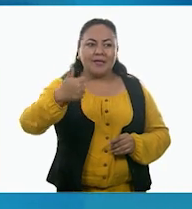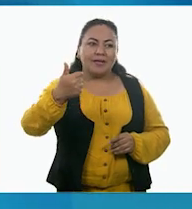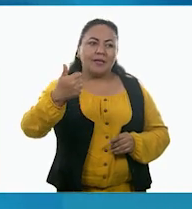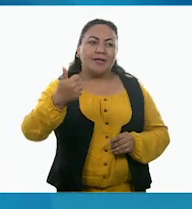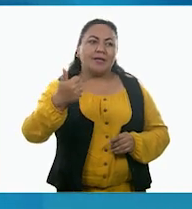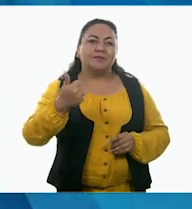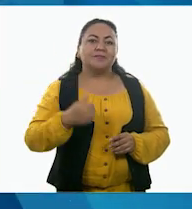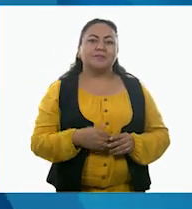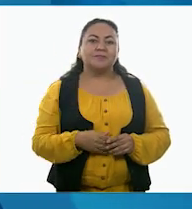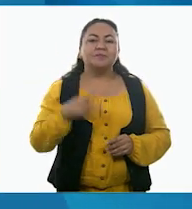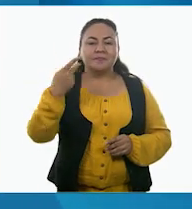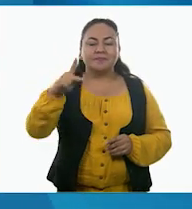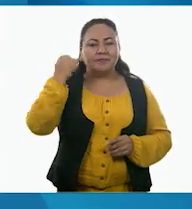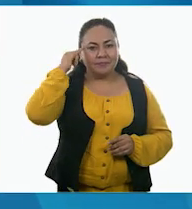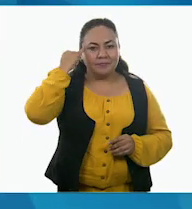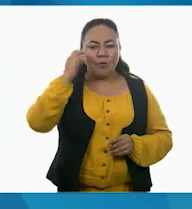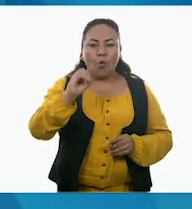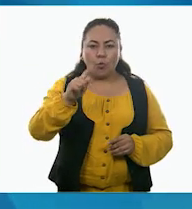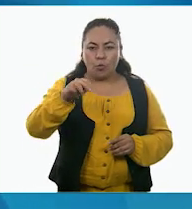guancé.